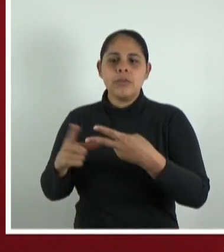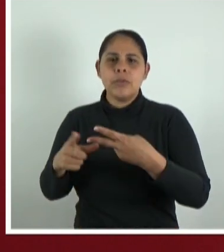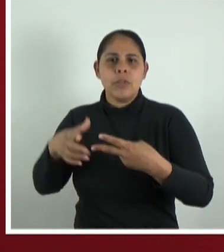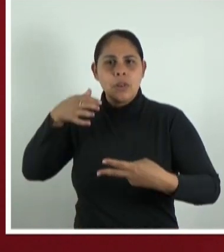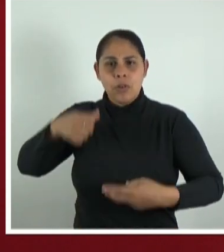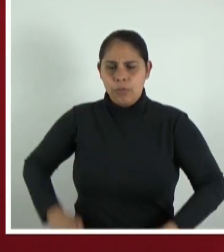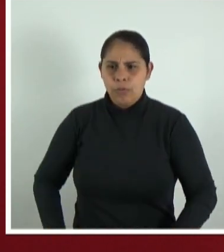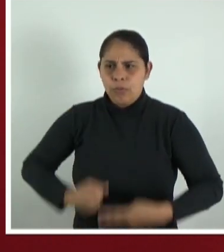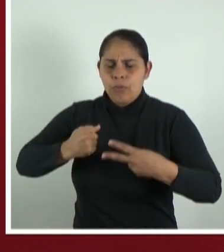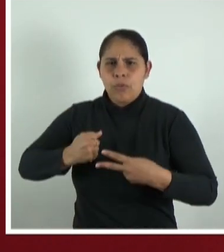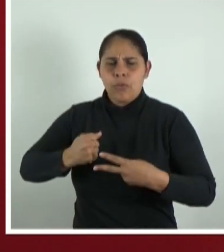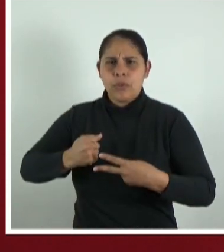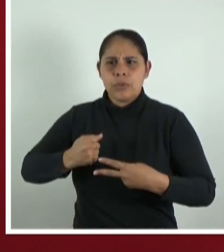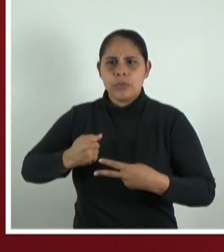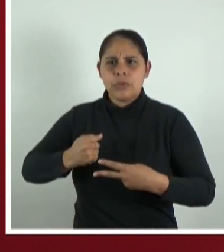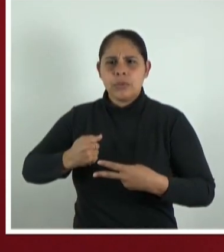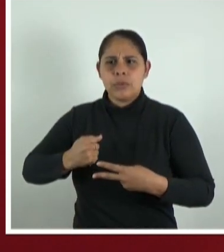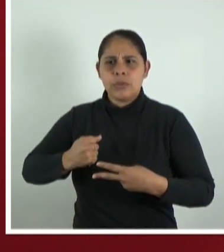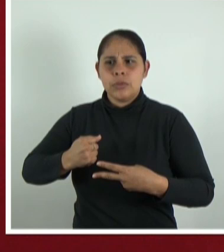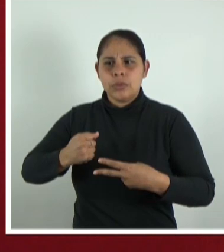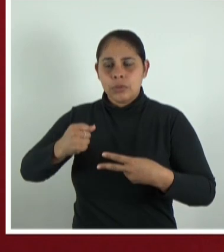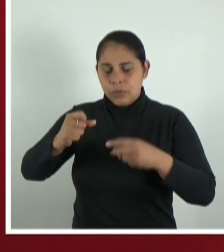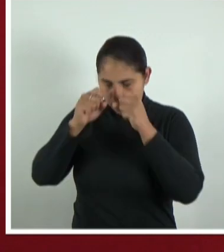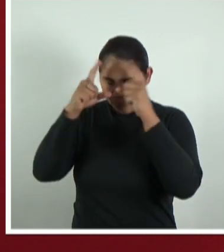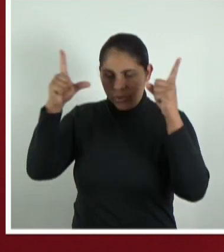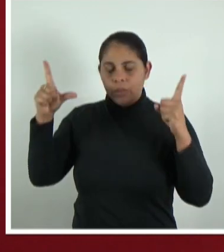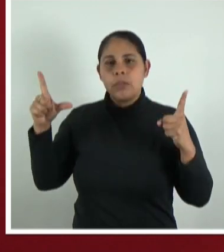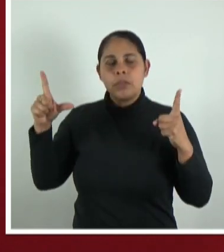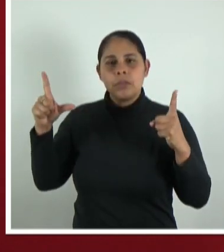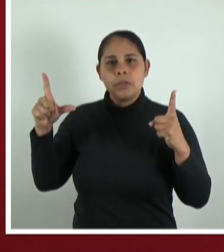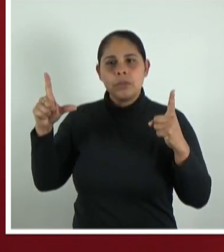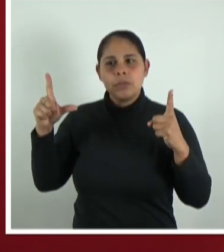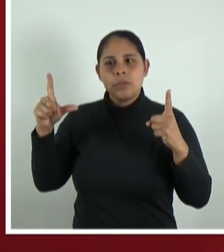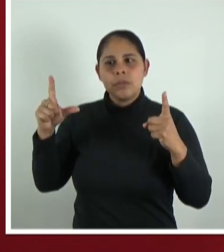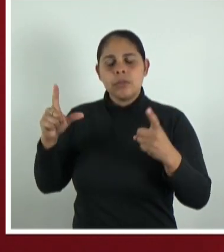Y energes, la fuerza de la energía.